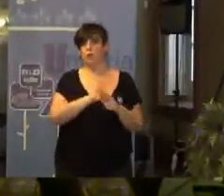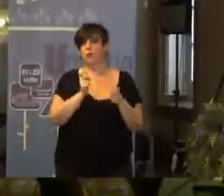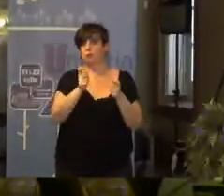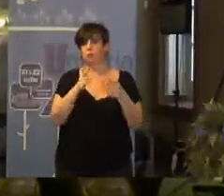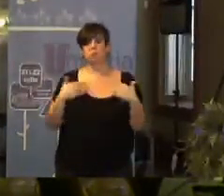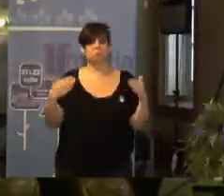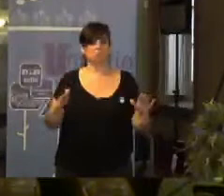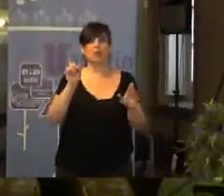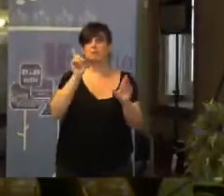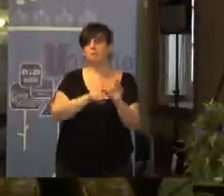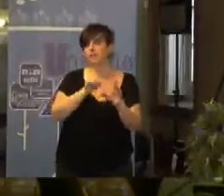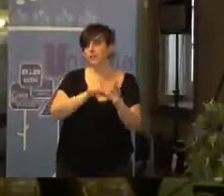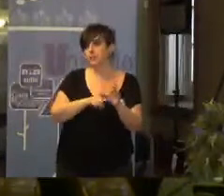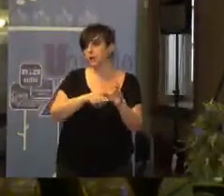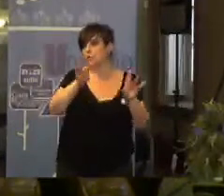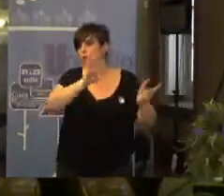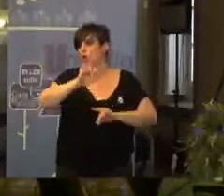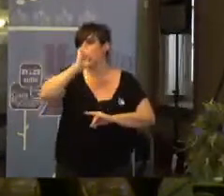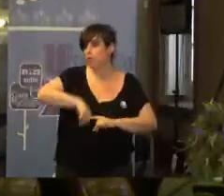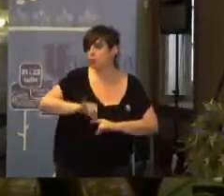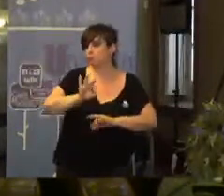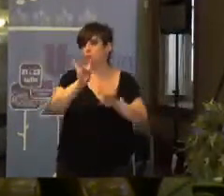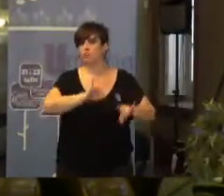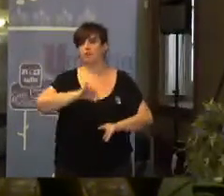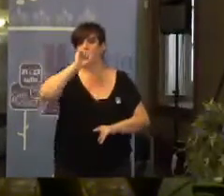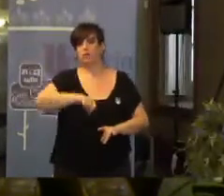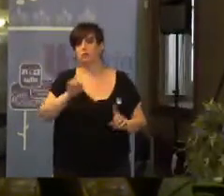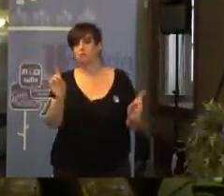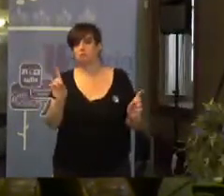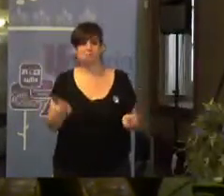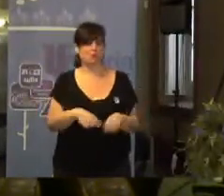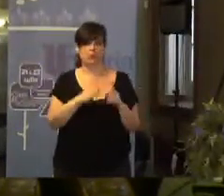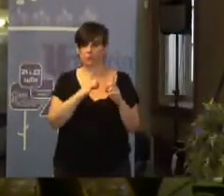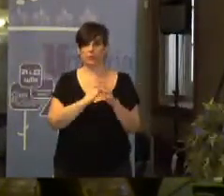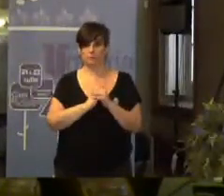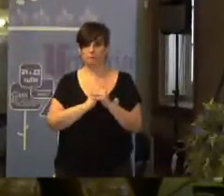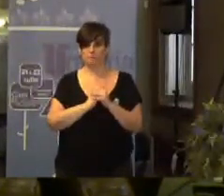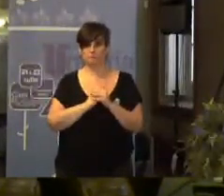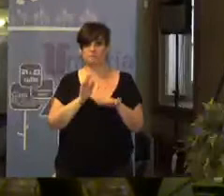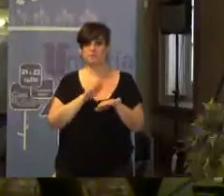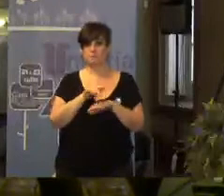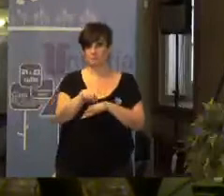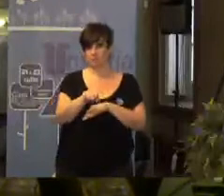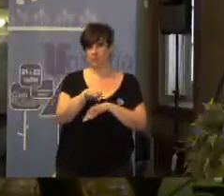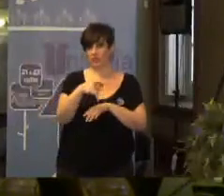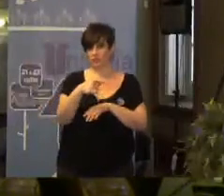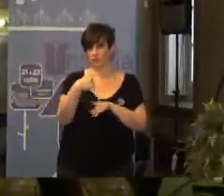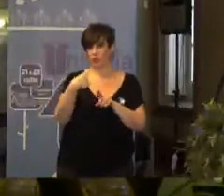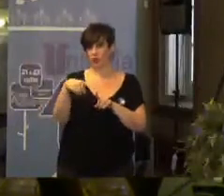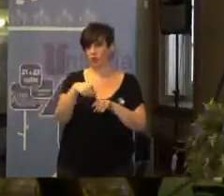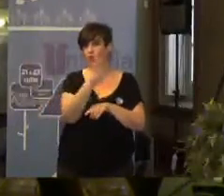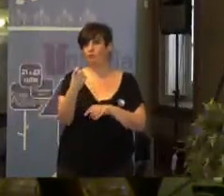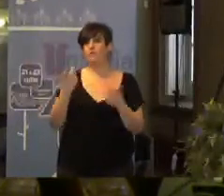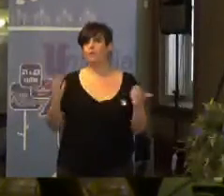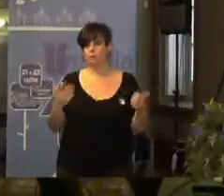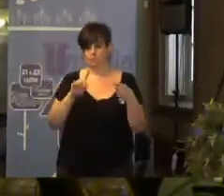con participación nacionalista, non nacionalista e tal. Para iso teñen que ocorrer varias cousas. Primeiro, os